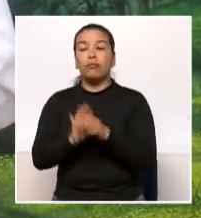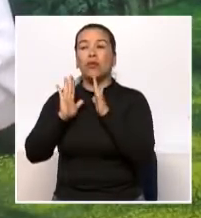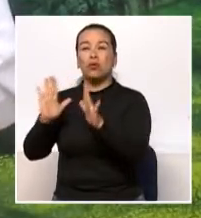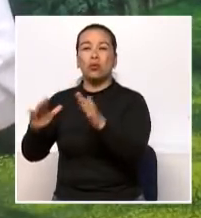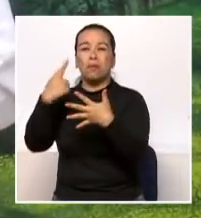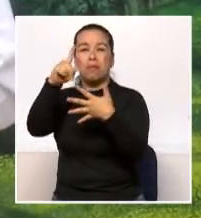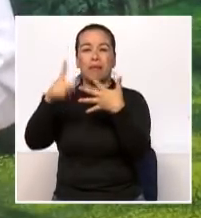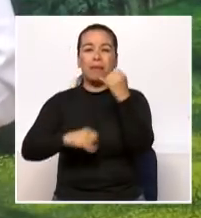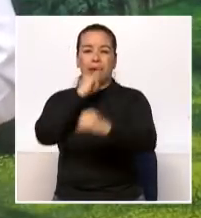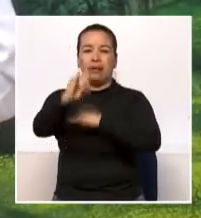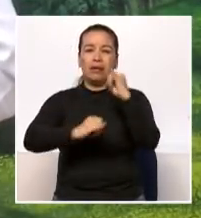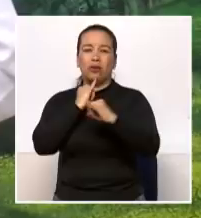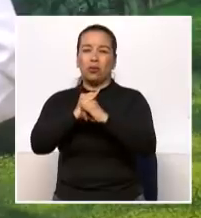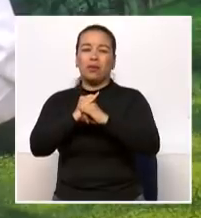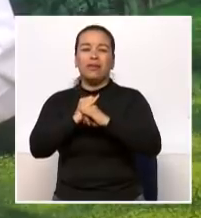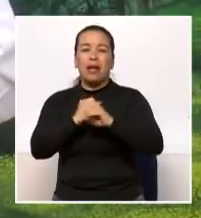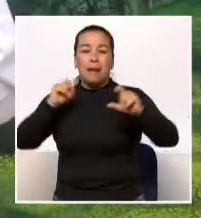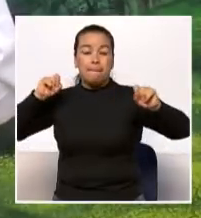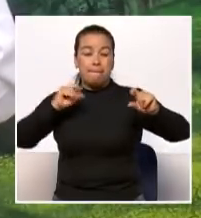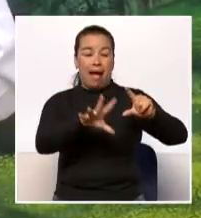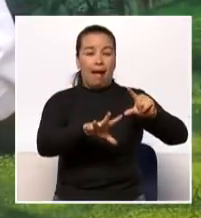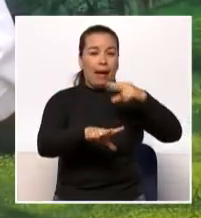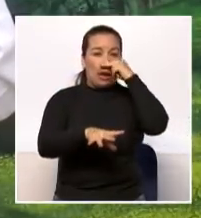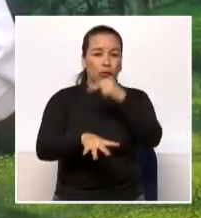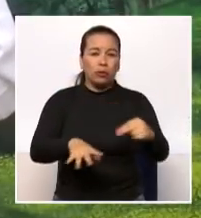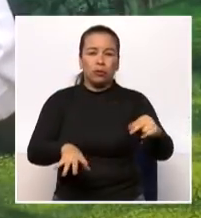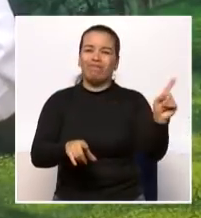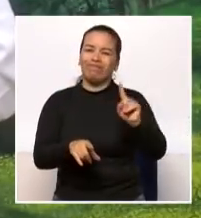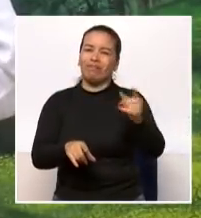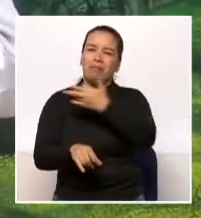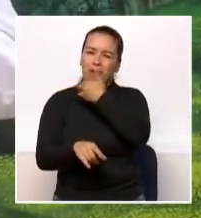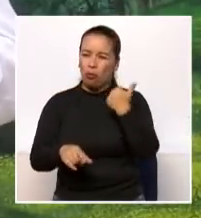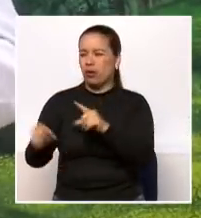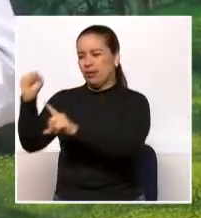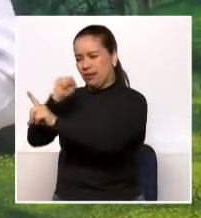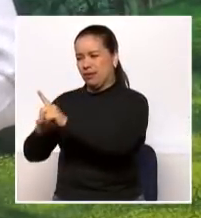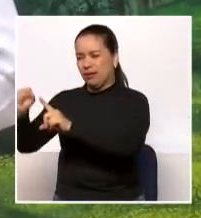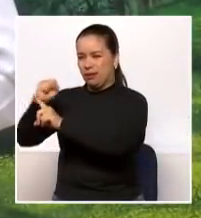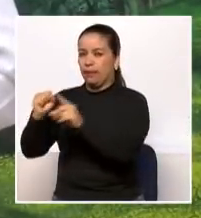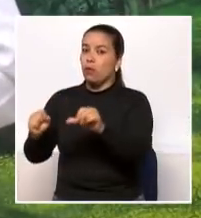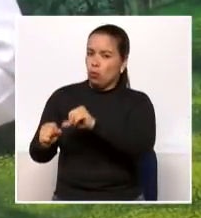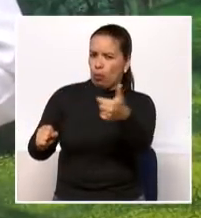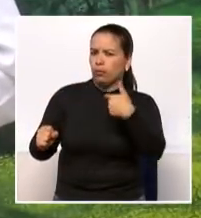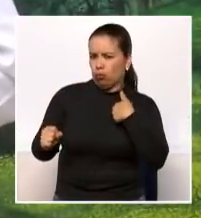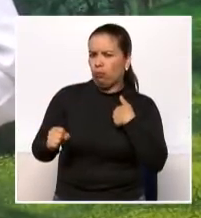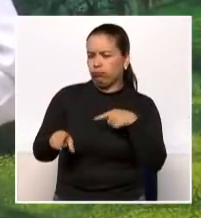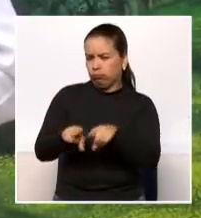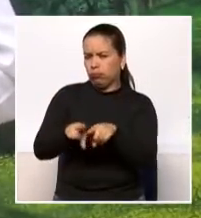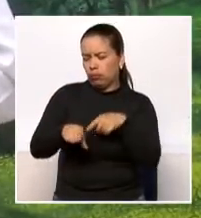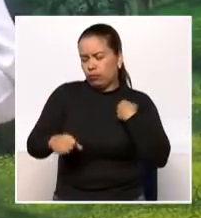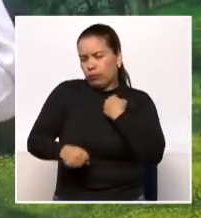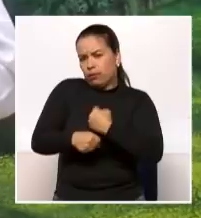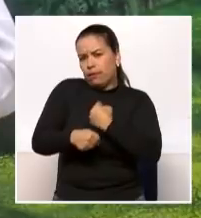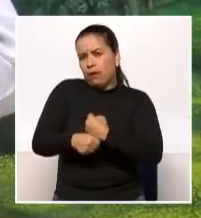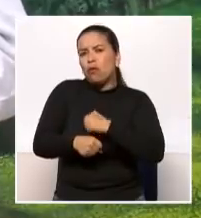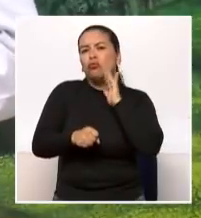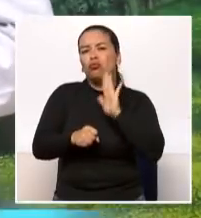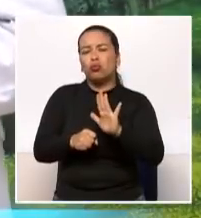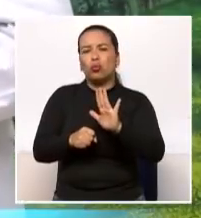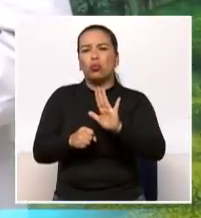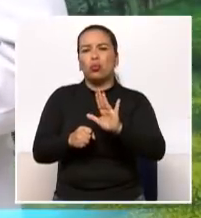las radiaciones a los niños. Y en el caso de un ramo que también me compete a mí, que es la